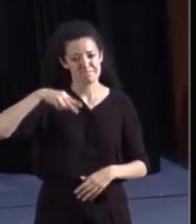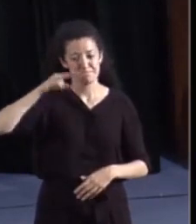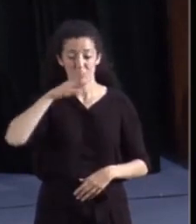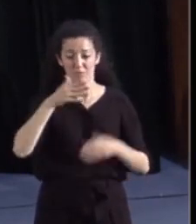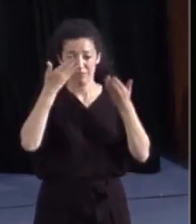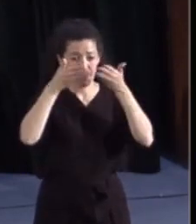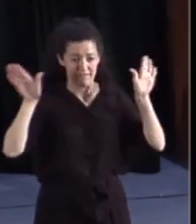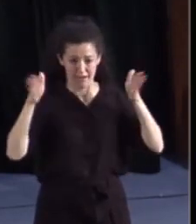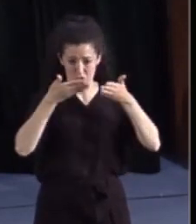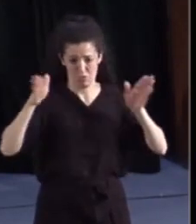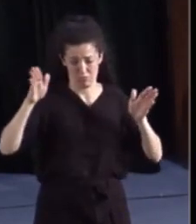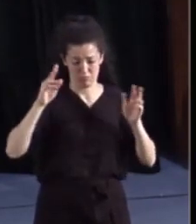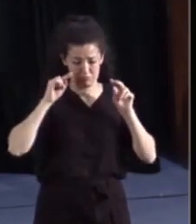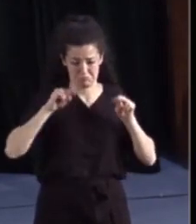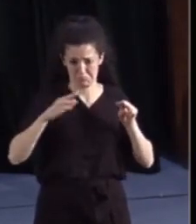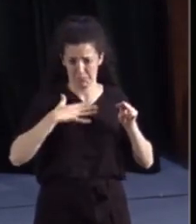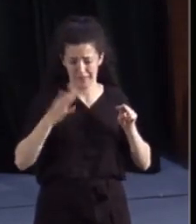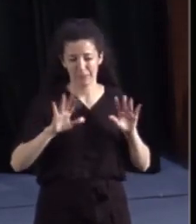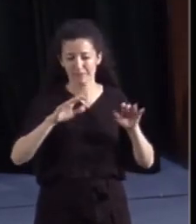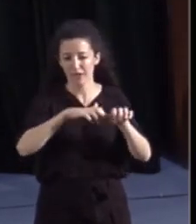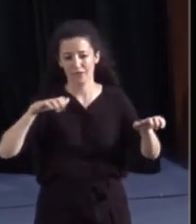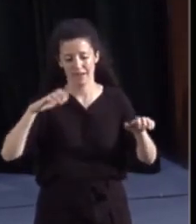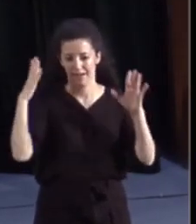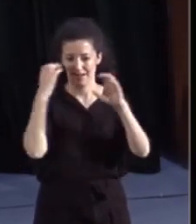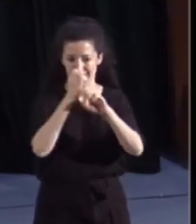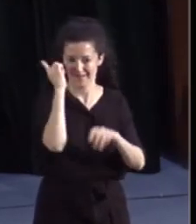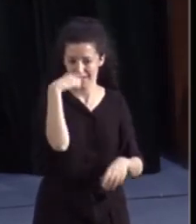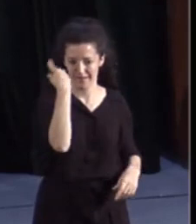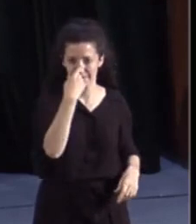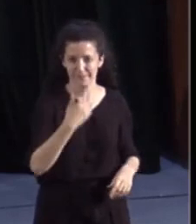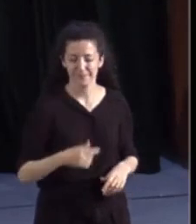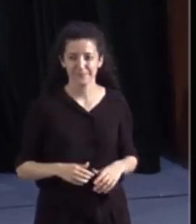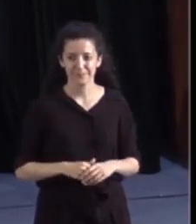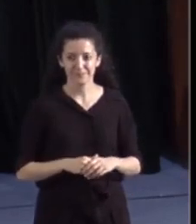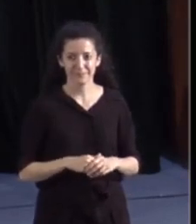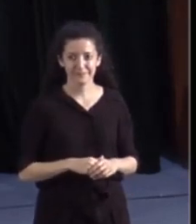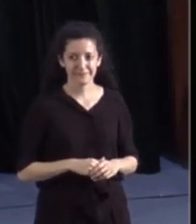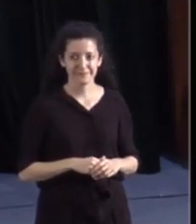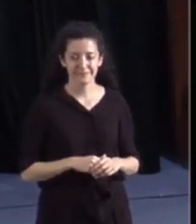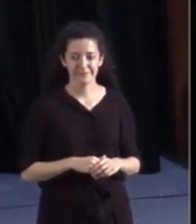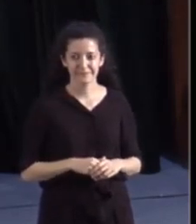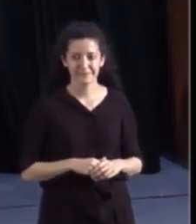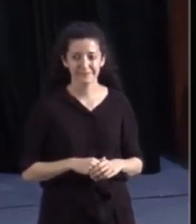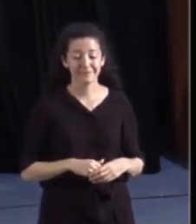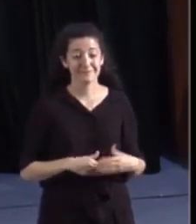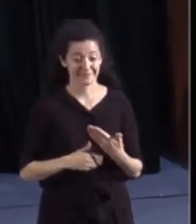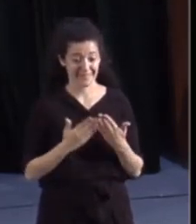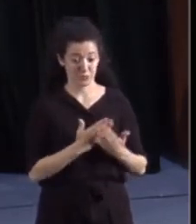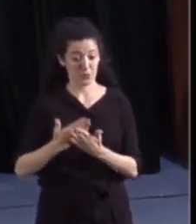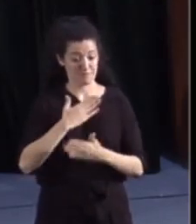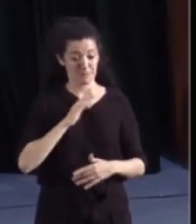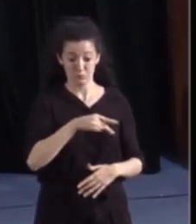Bueno, este resultado también lo encontramos en nuestros datos, pero con la peculiaridad que, según dónde